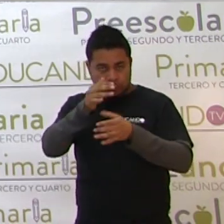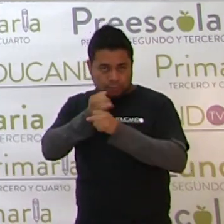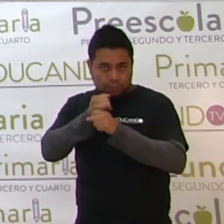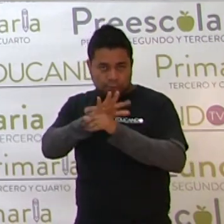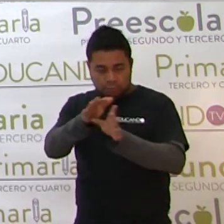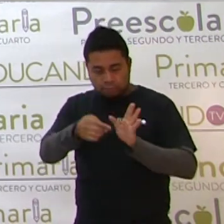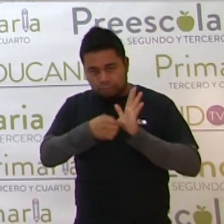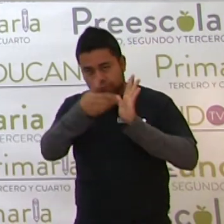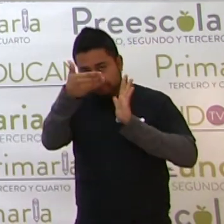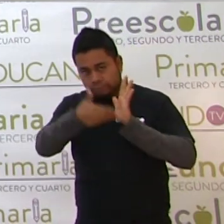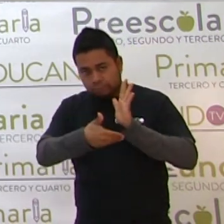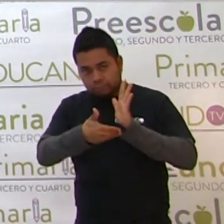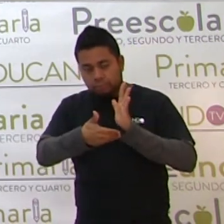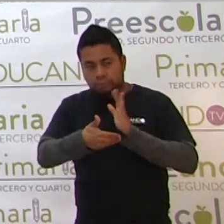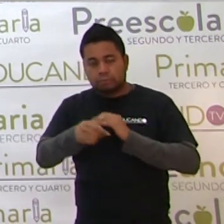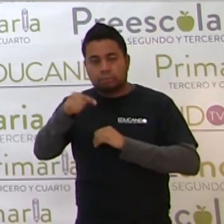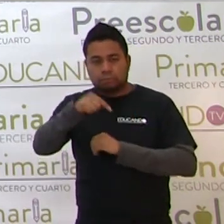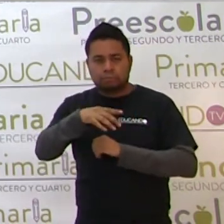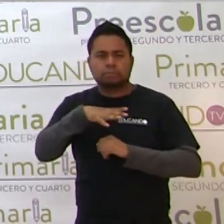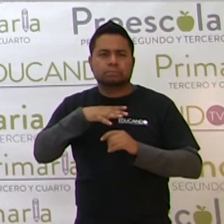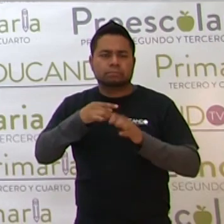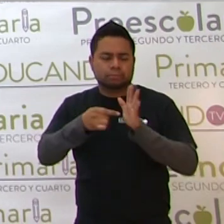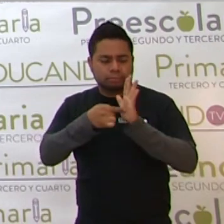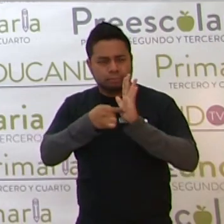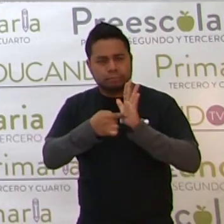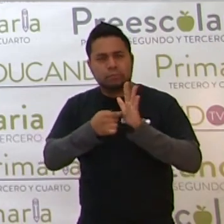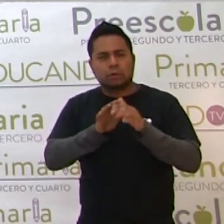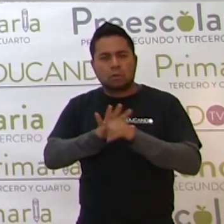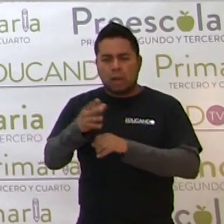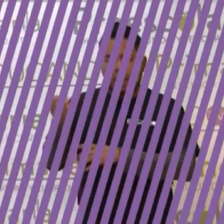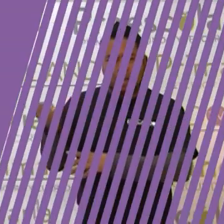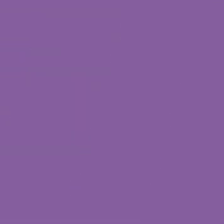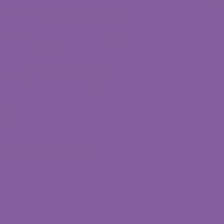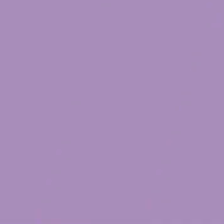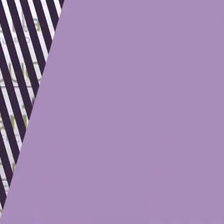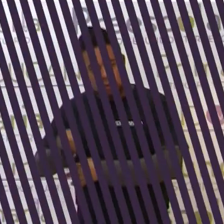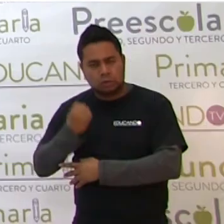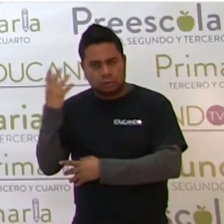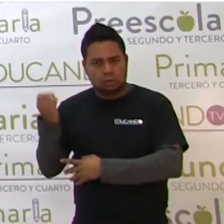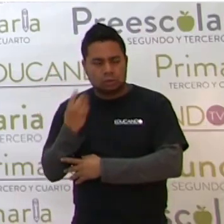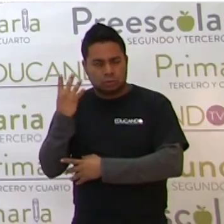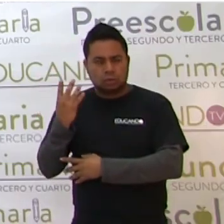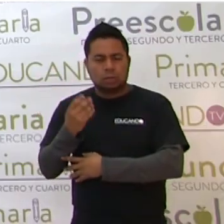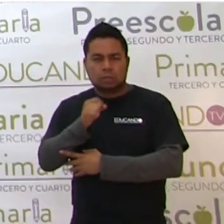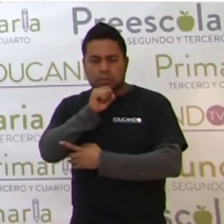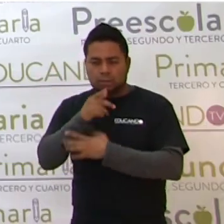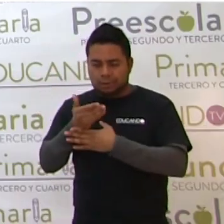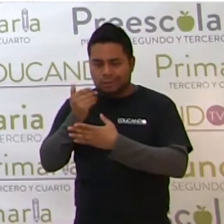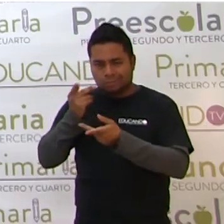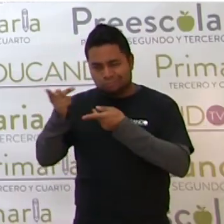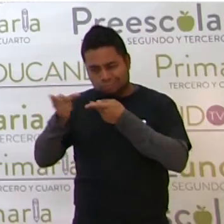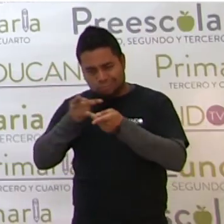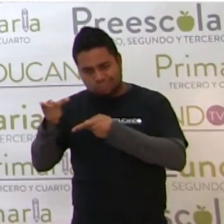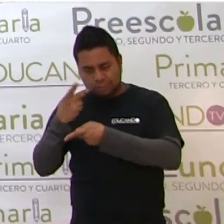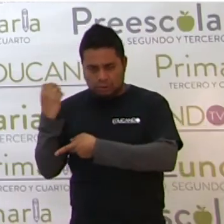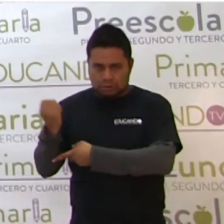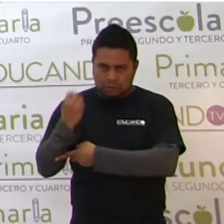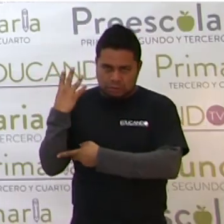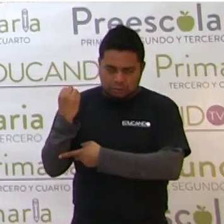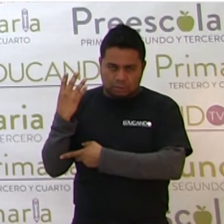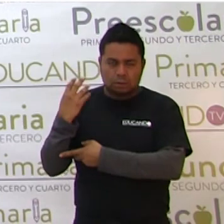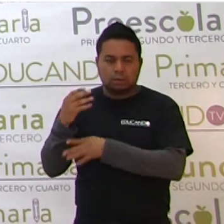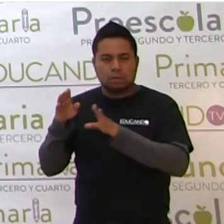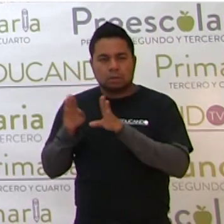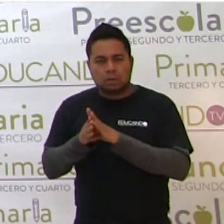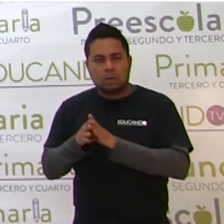informativo. Aquí vamos a presentar ya la exposición. Vamos a preparar la exposición, como ya lo vimos,